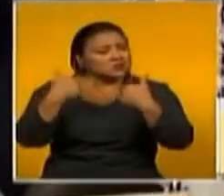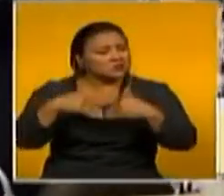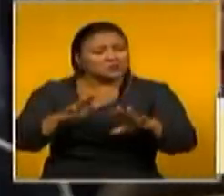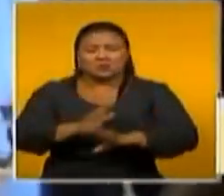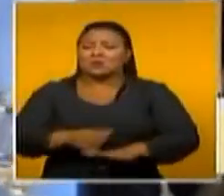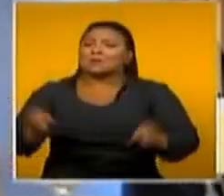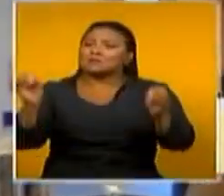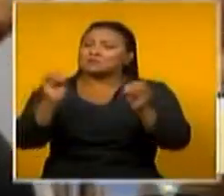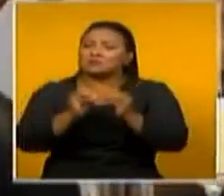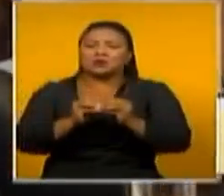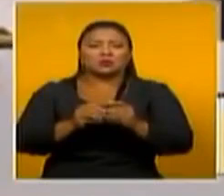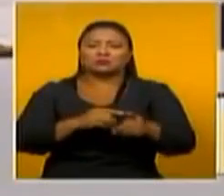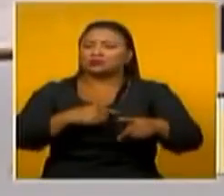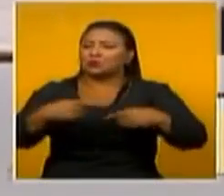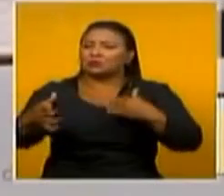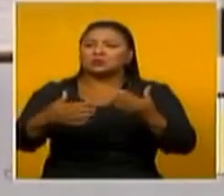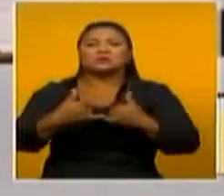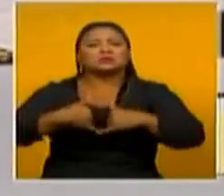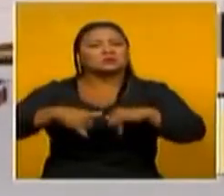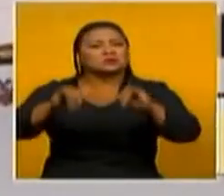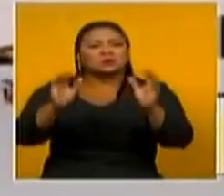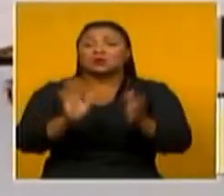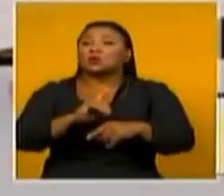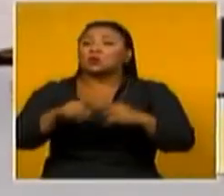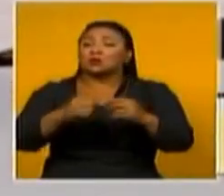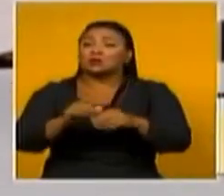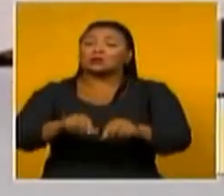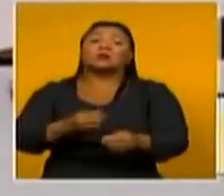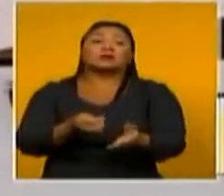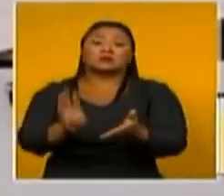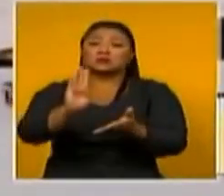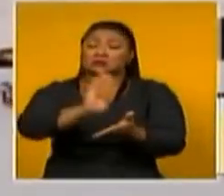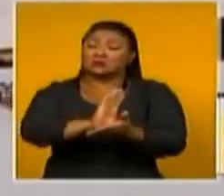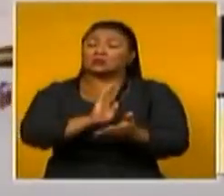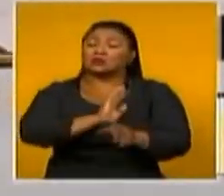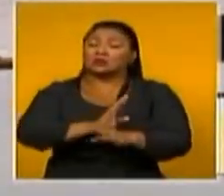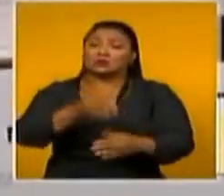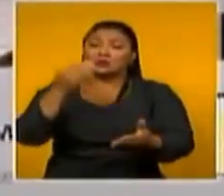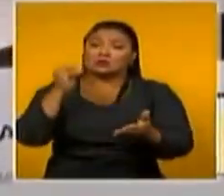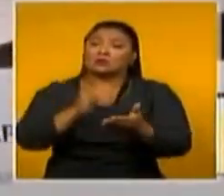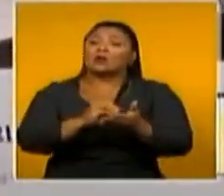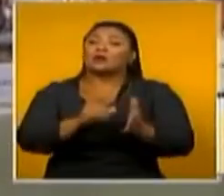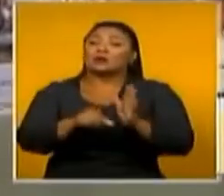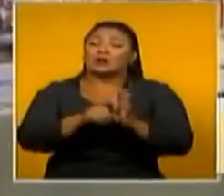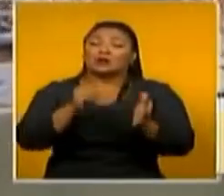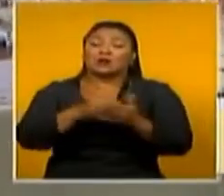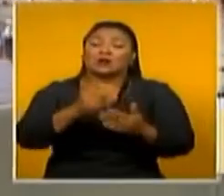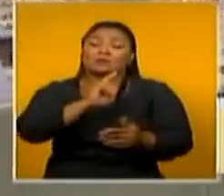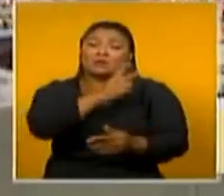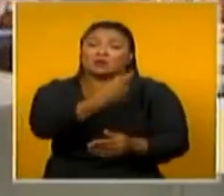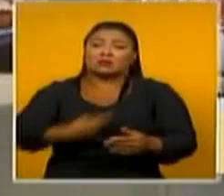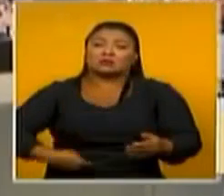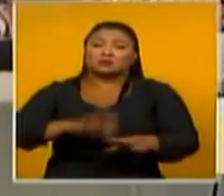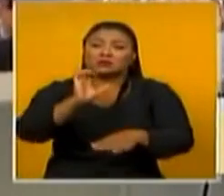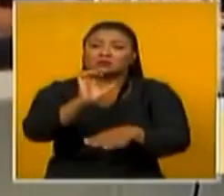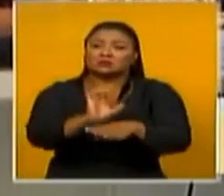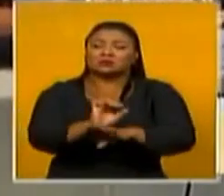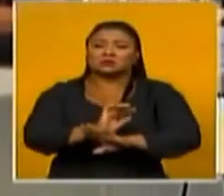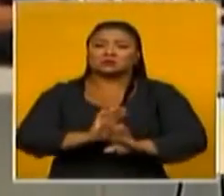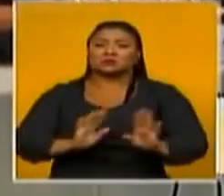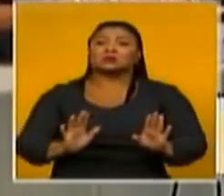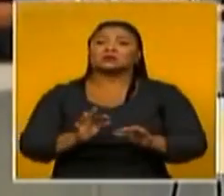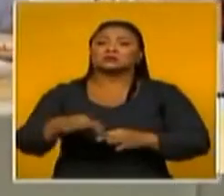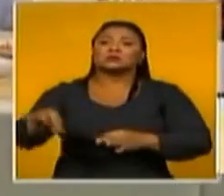que ya no son competentes para continuar una vez que la Asamblea nombró a María Alejandra Vicuña vicepresidenta de la República